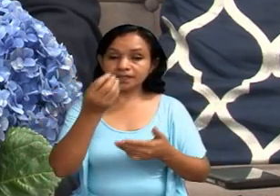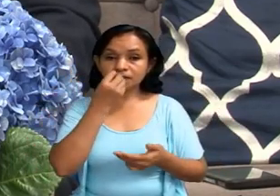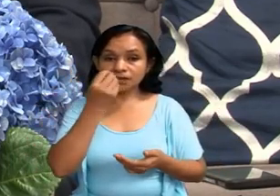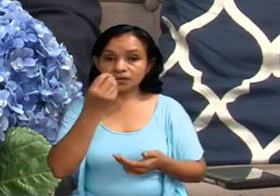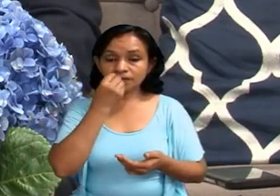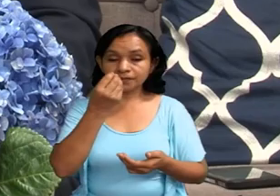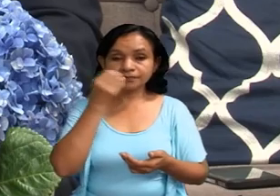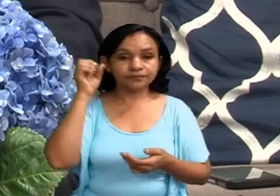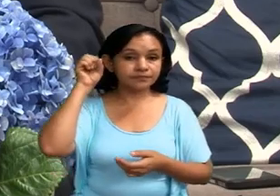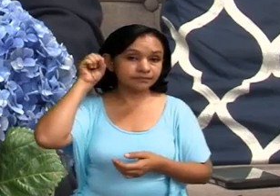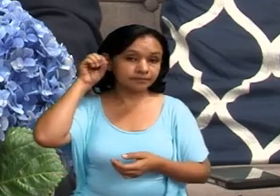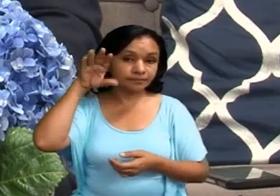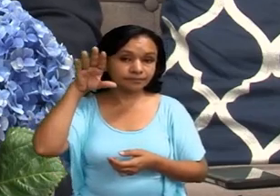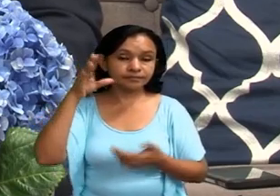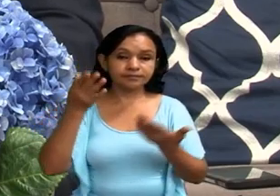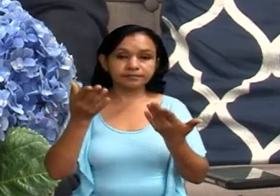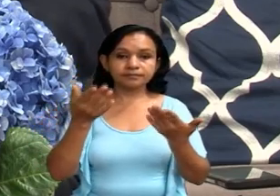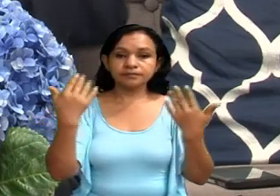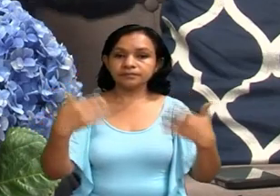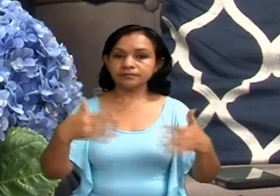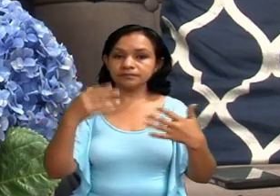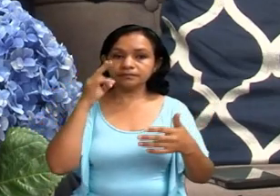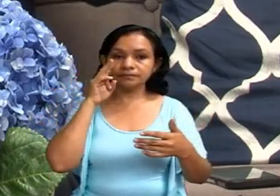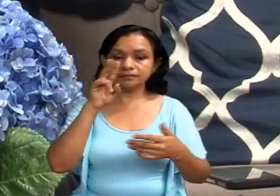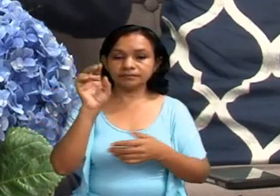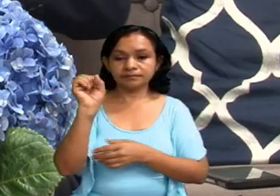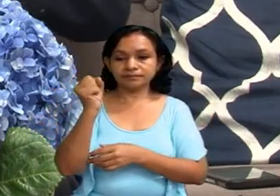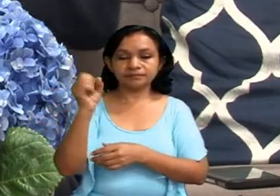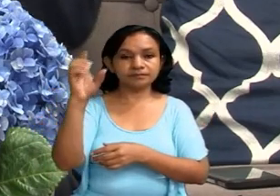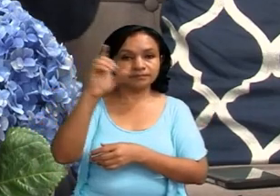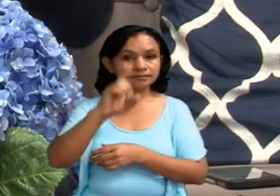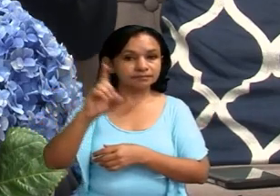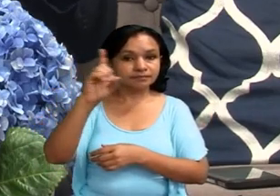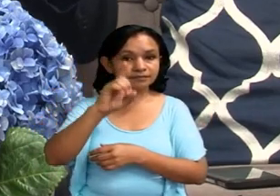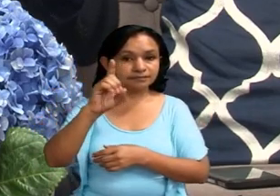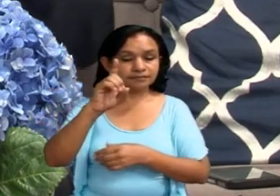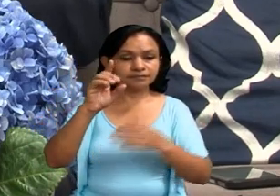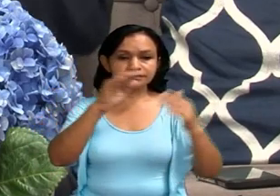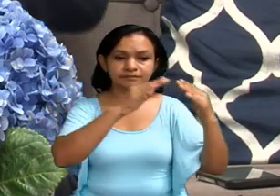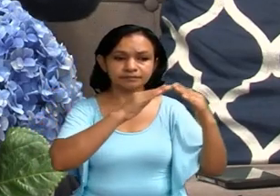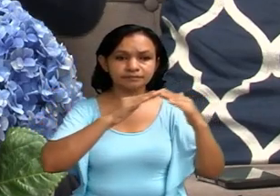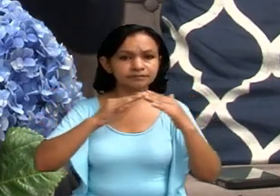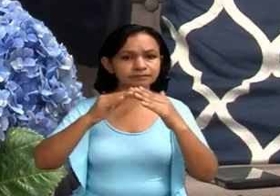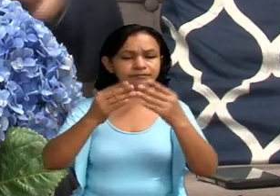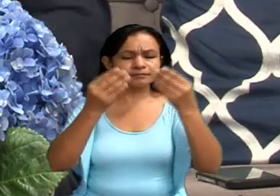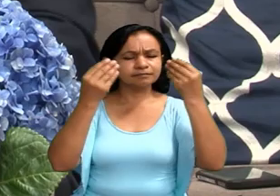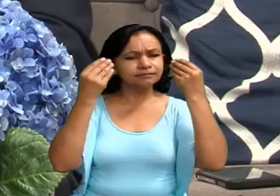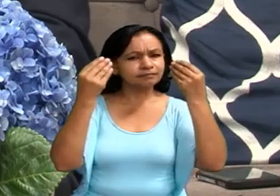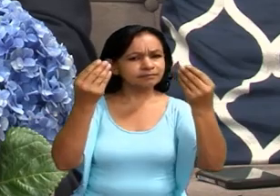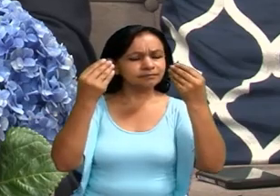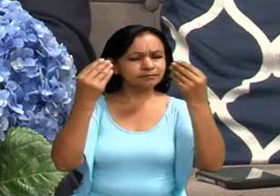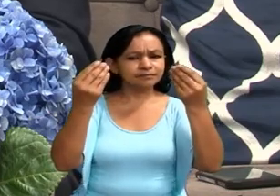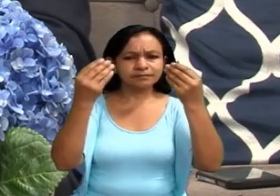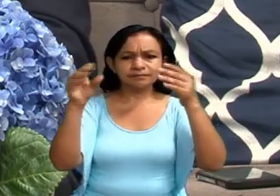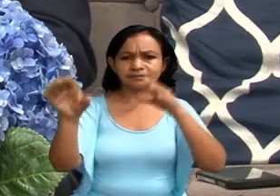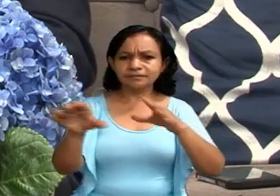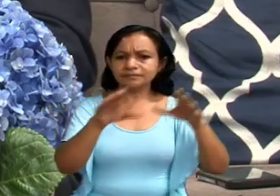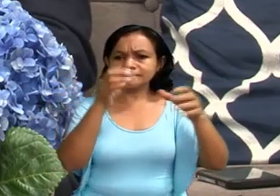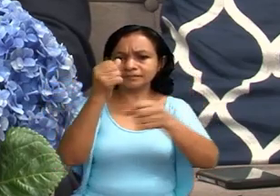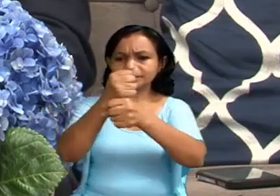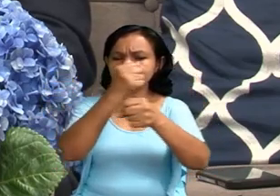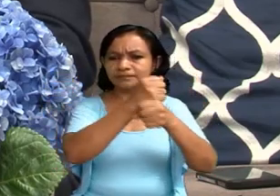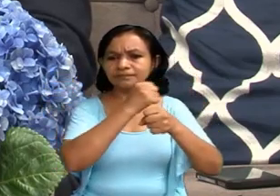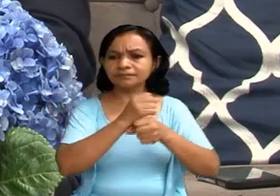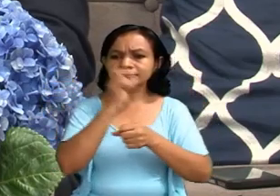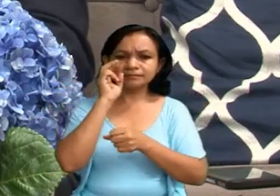gastronómicas, de turismo. Es impresionante. El fin de semana te puedes ir a una ciudad y hay mucha labor